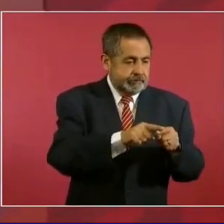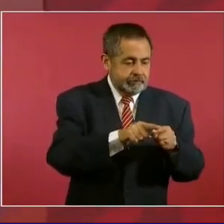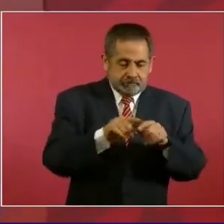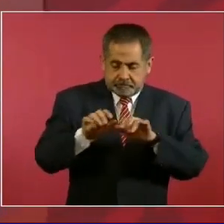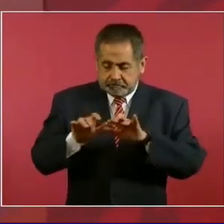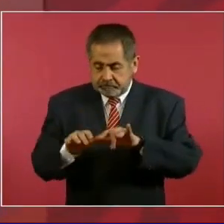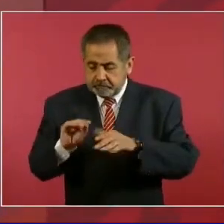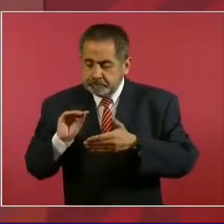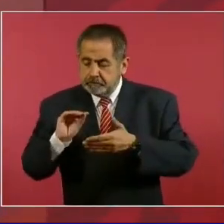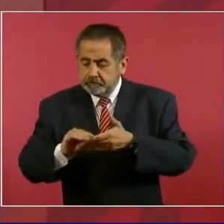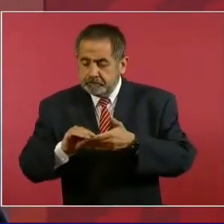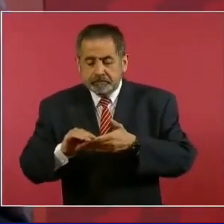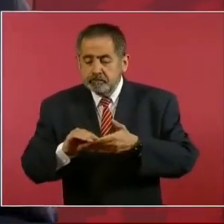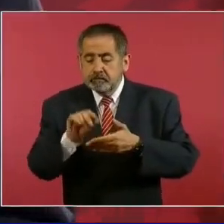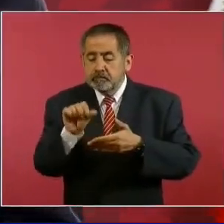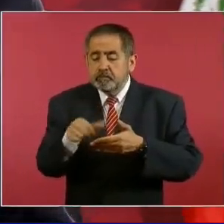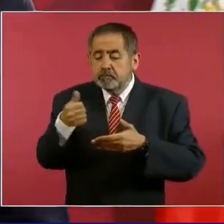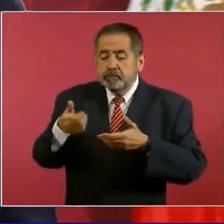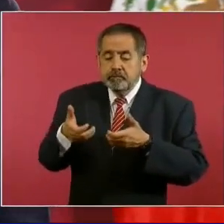y en el domicilio